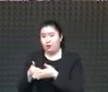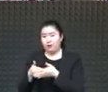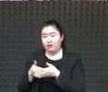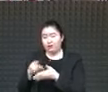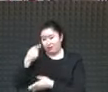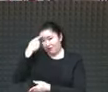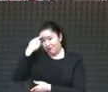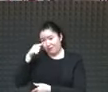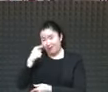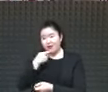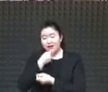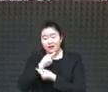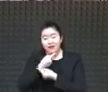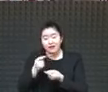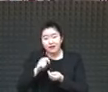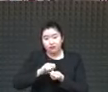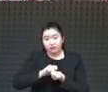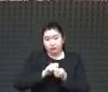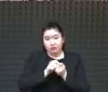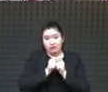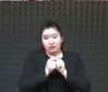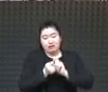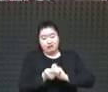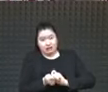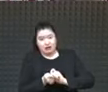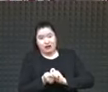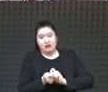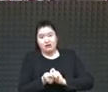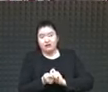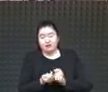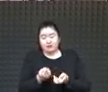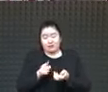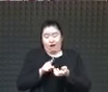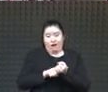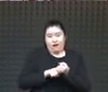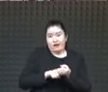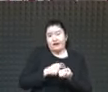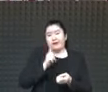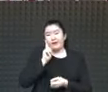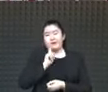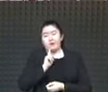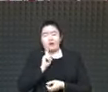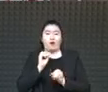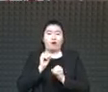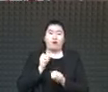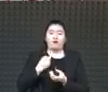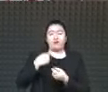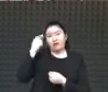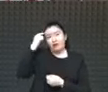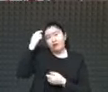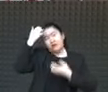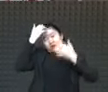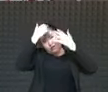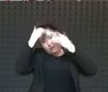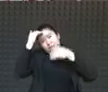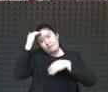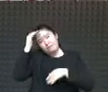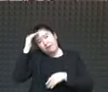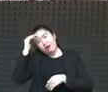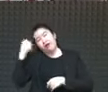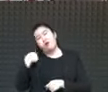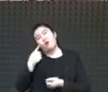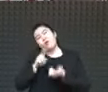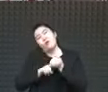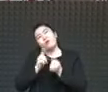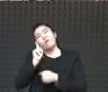niños trans. La gente que de alguna manera reunió firmas ha comentado que usted también incluso los ha apoyado para que